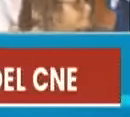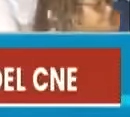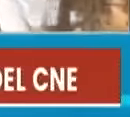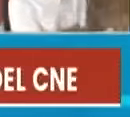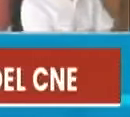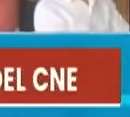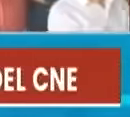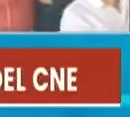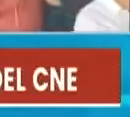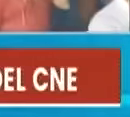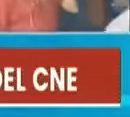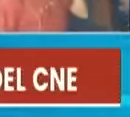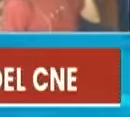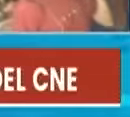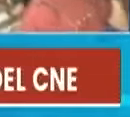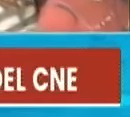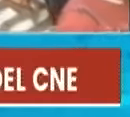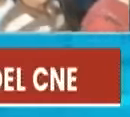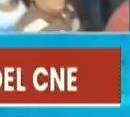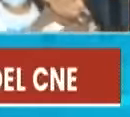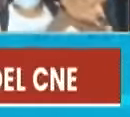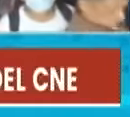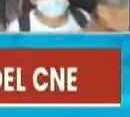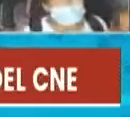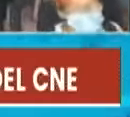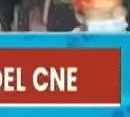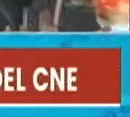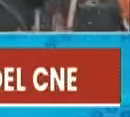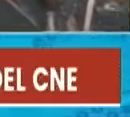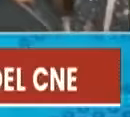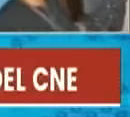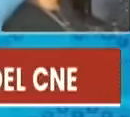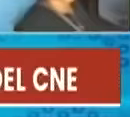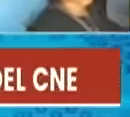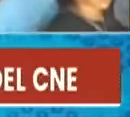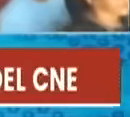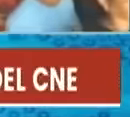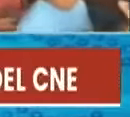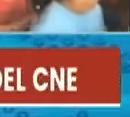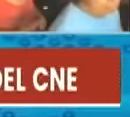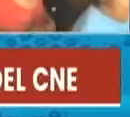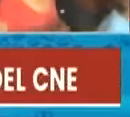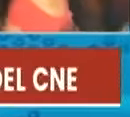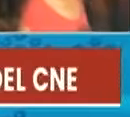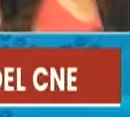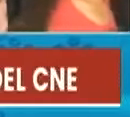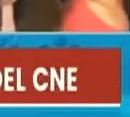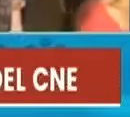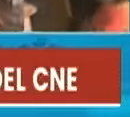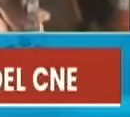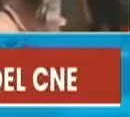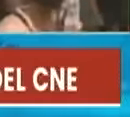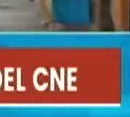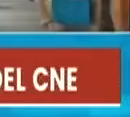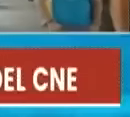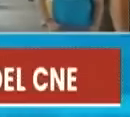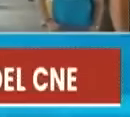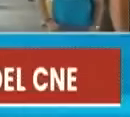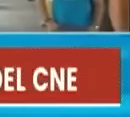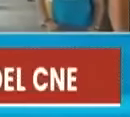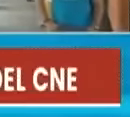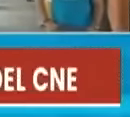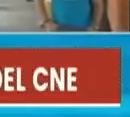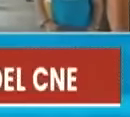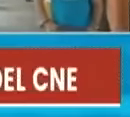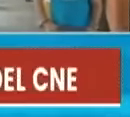las 9 de la noche del día de ayer el pueblo continuaba esperando la oportunidad